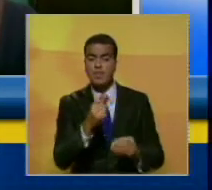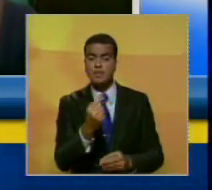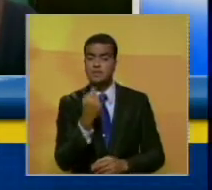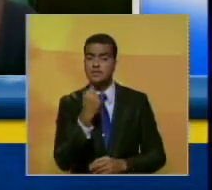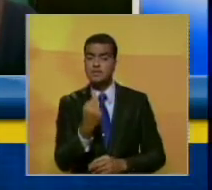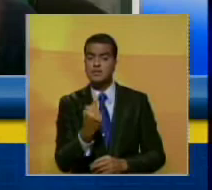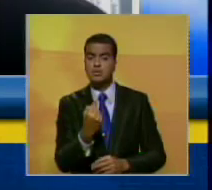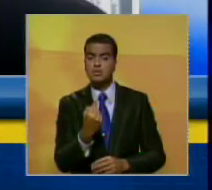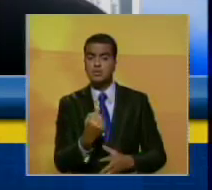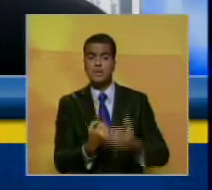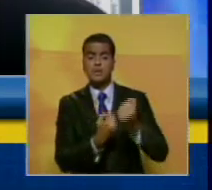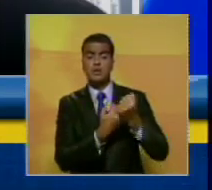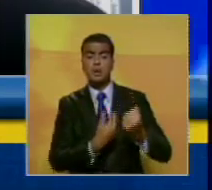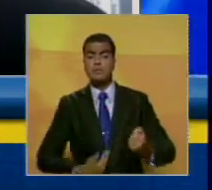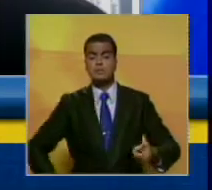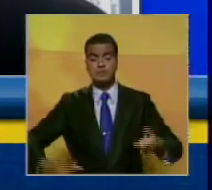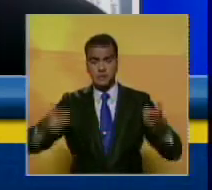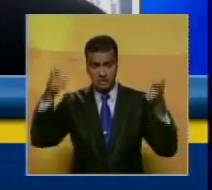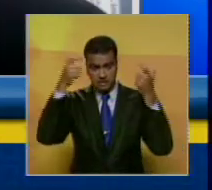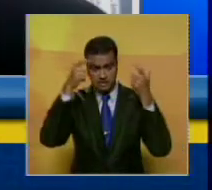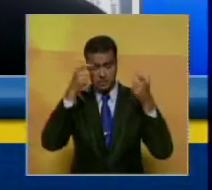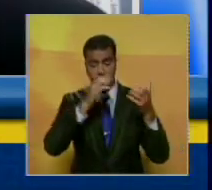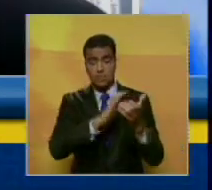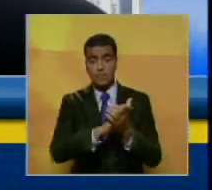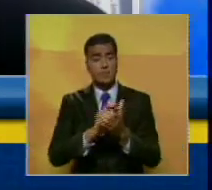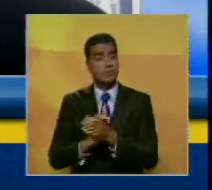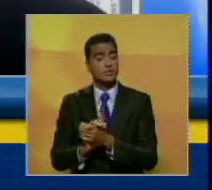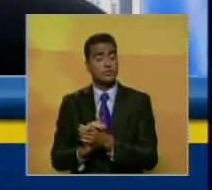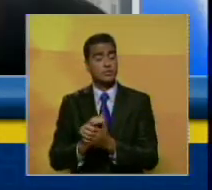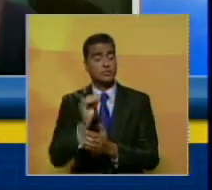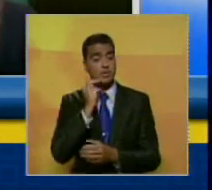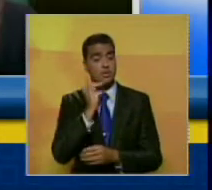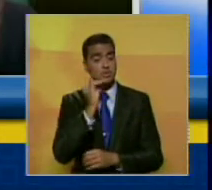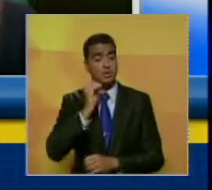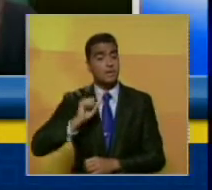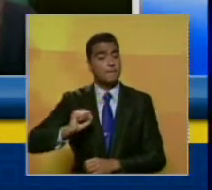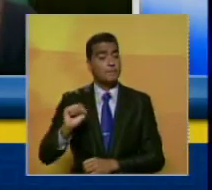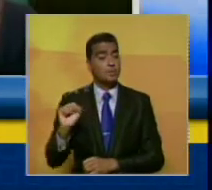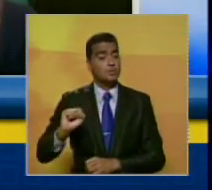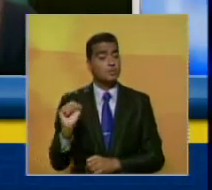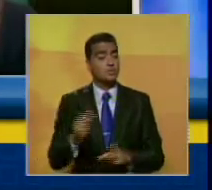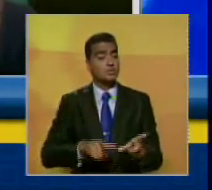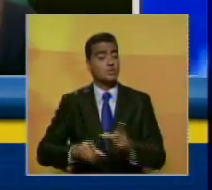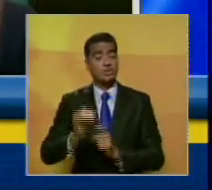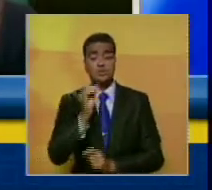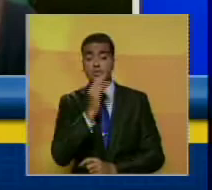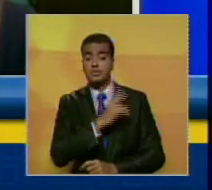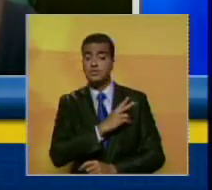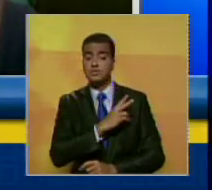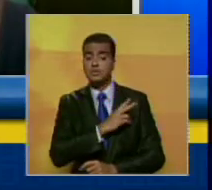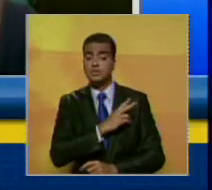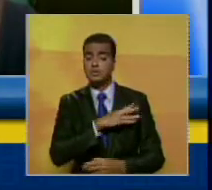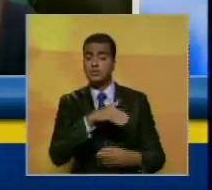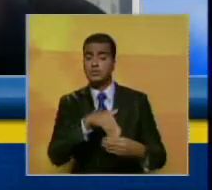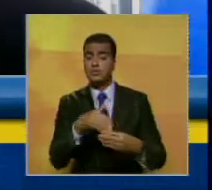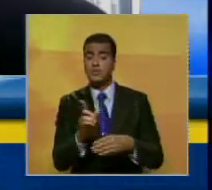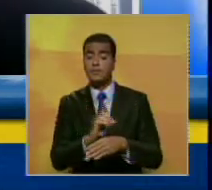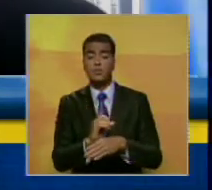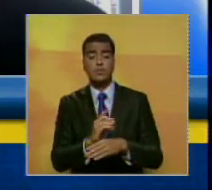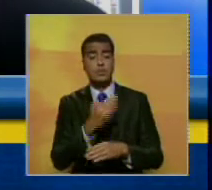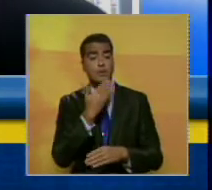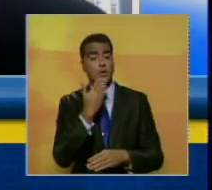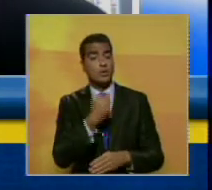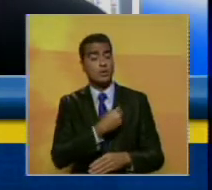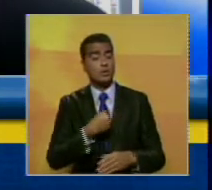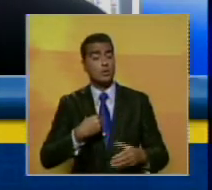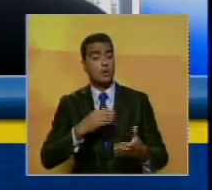de chavista a nuestro compañero. La agresión fue denunciada ante la Policía Municipal. Desde Noticiero Venevisión hacemos votos por la pronta recuperación